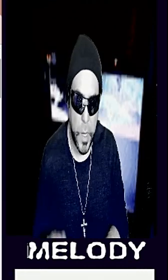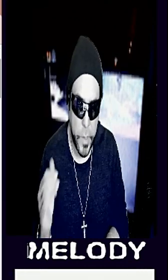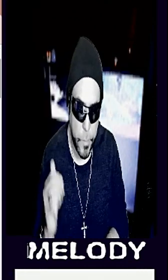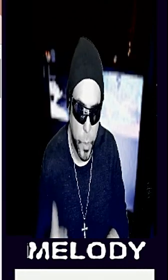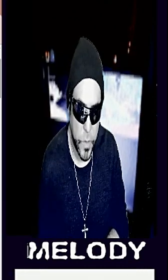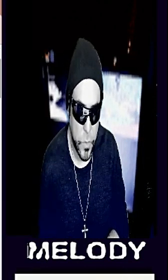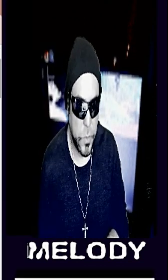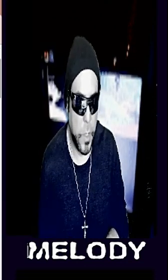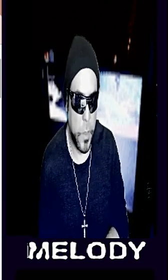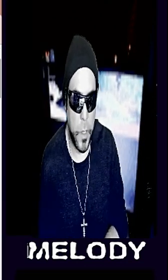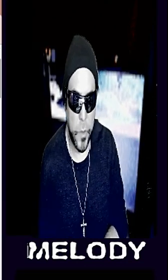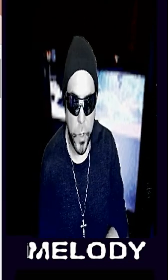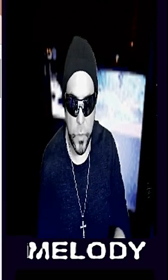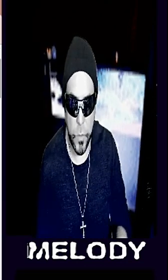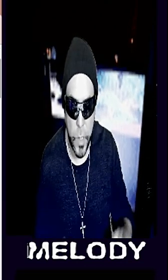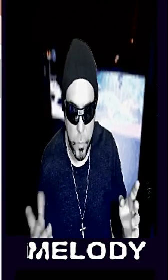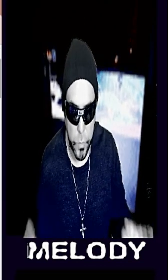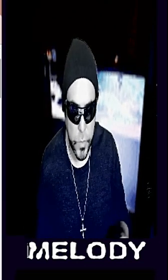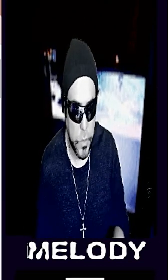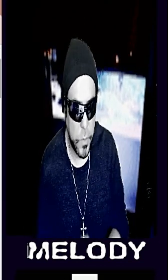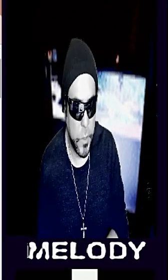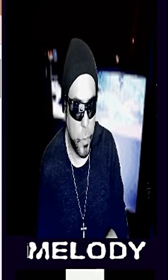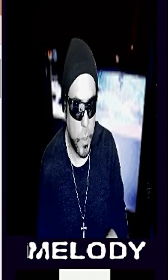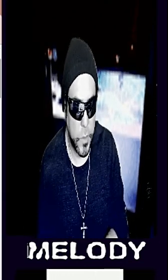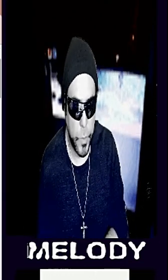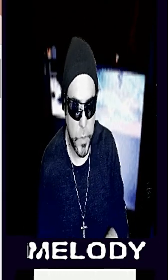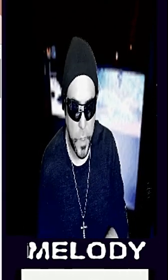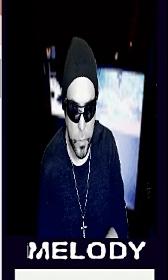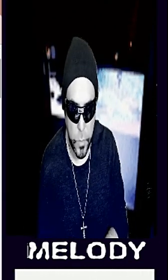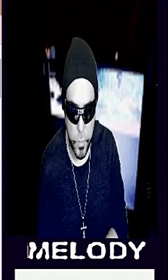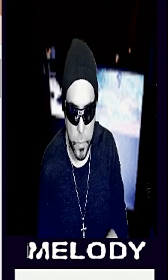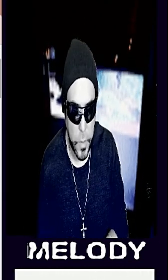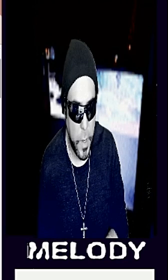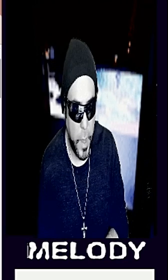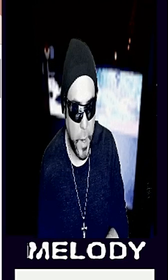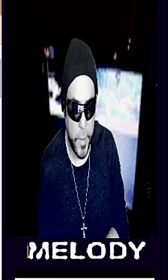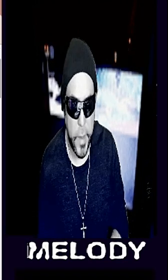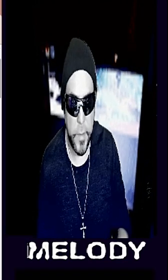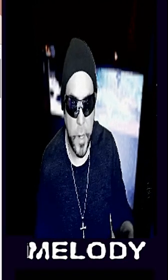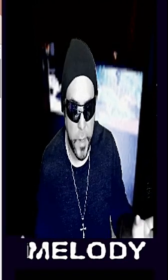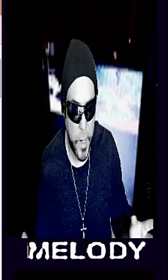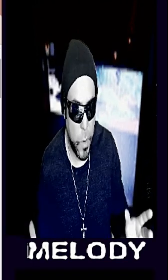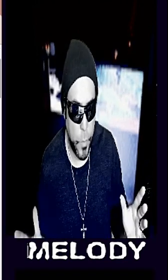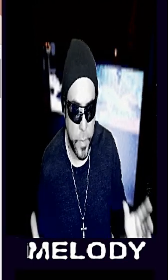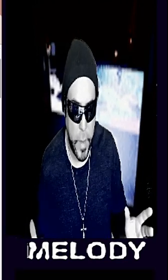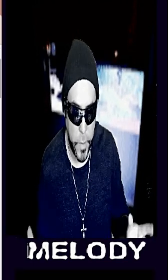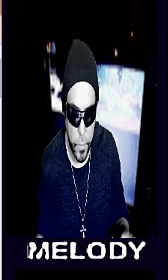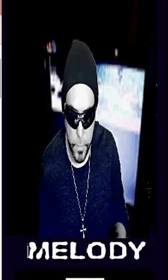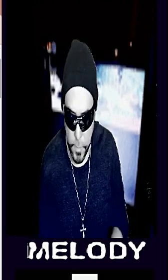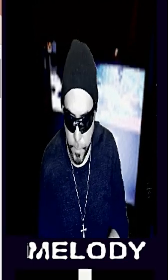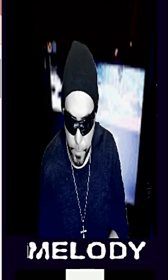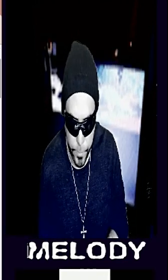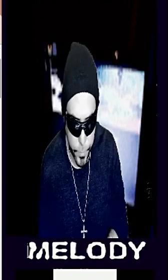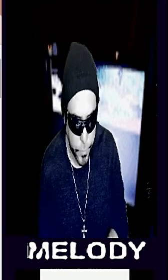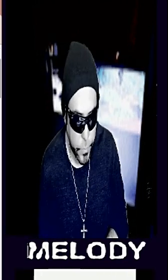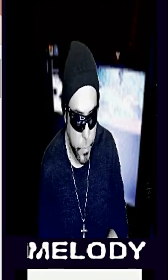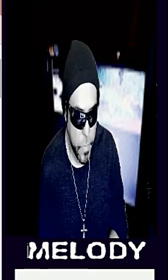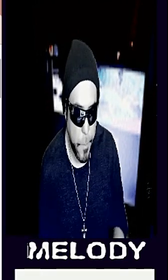empresarios que no pagaban impuestos, que tenían trueques con la luz y trueques pues ahí con agandalles del agua potable,